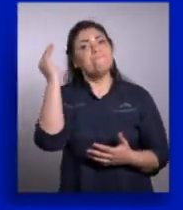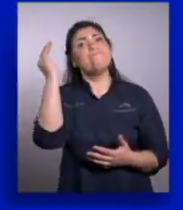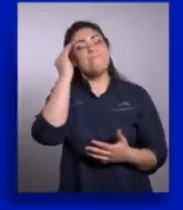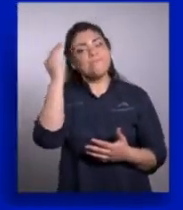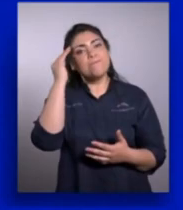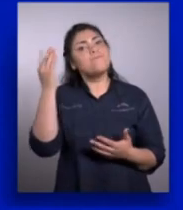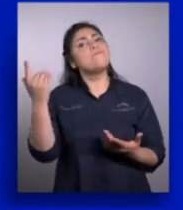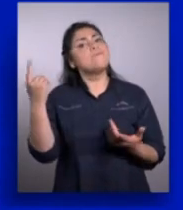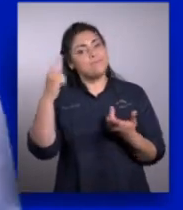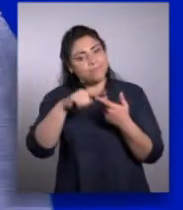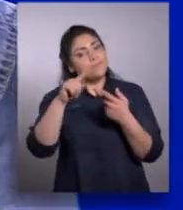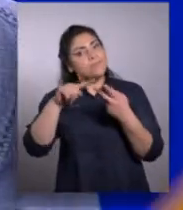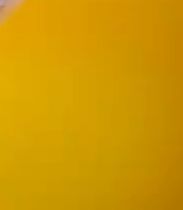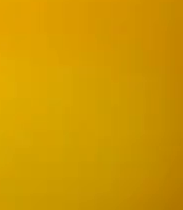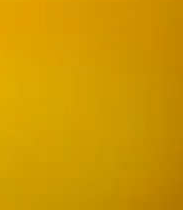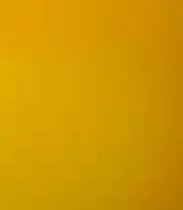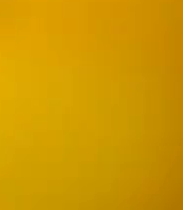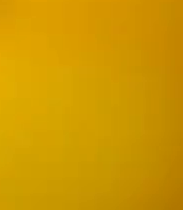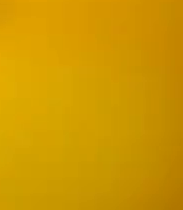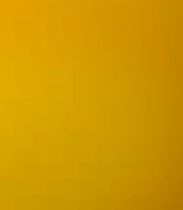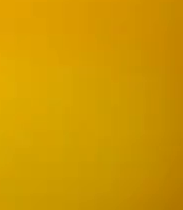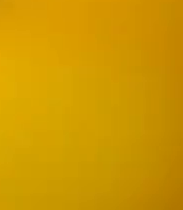en el señor